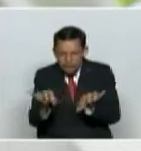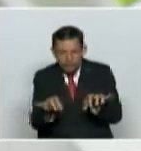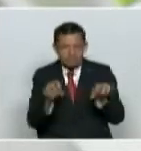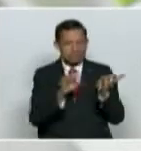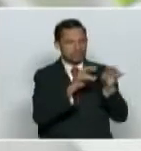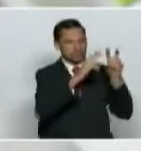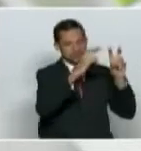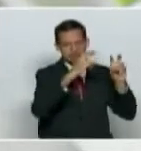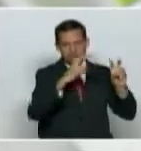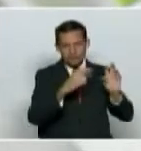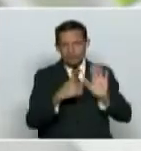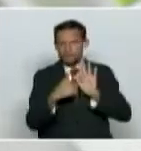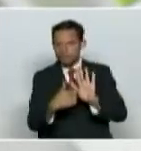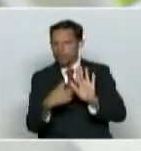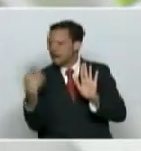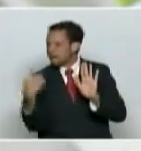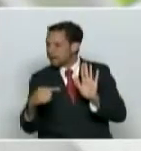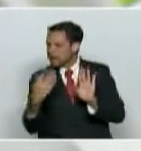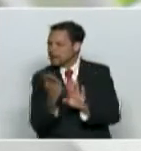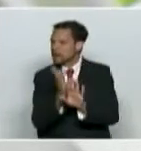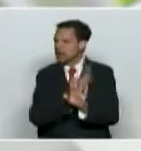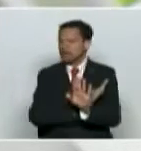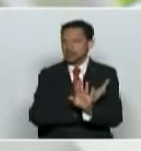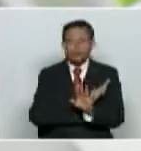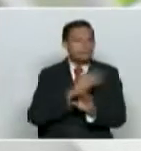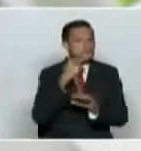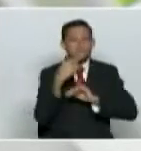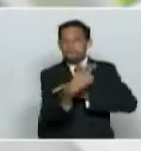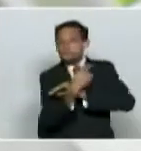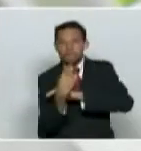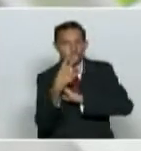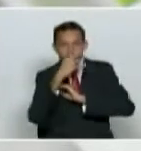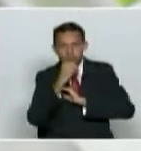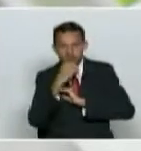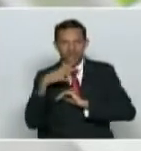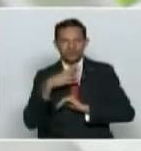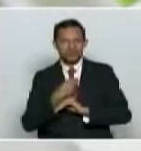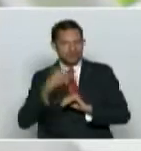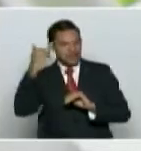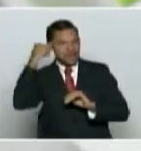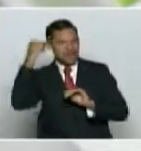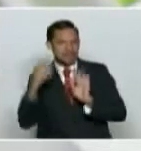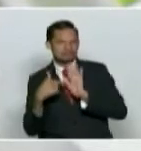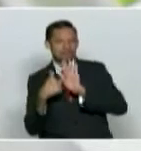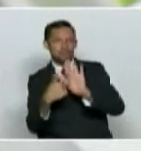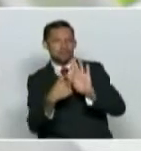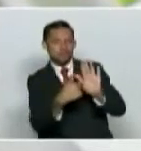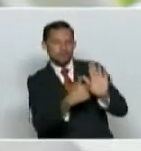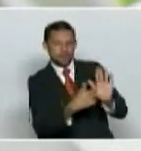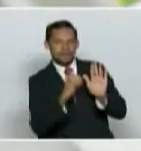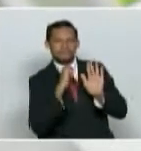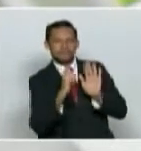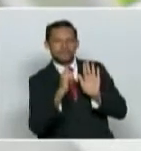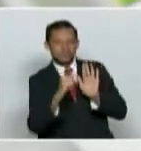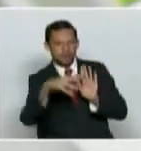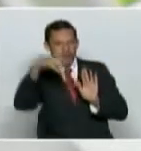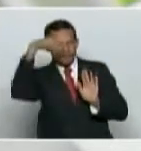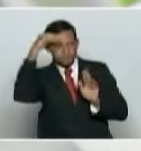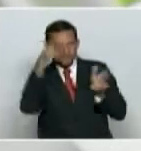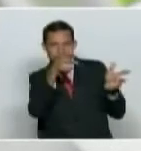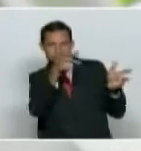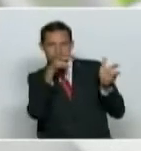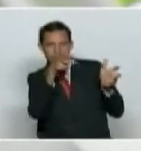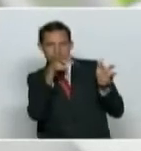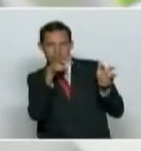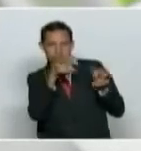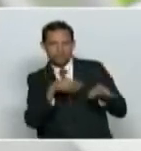todo lo que les mostramos a ellos. Todo eso nosotros lo queremos hacer y queremos enseñarle a nuestros televidentes cómo se hace todo, o